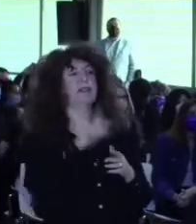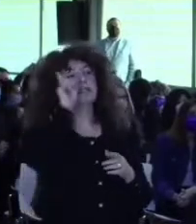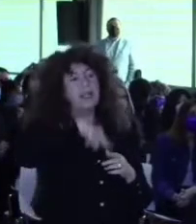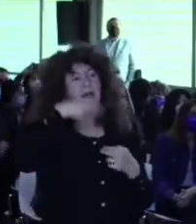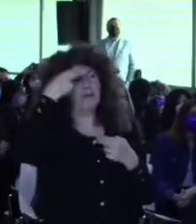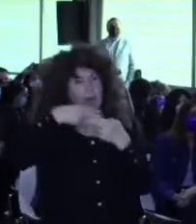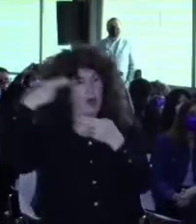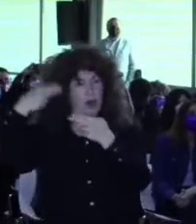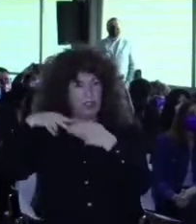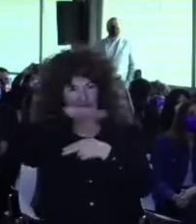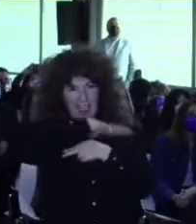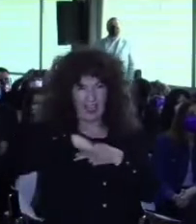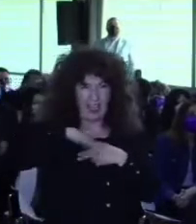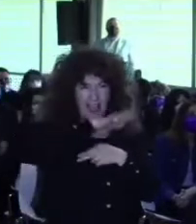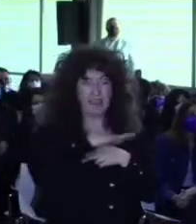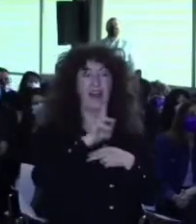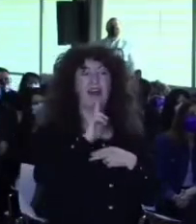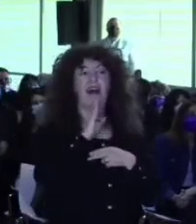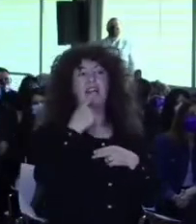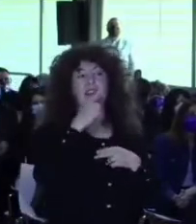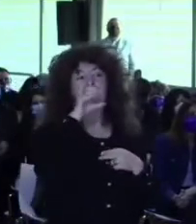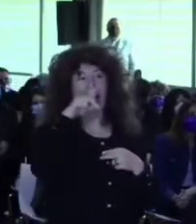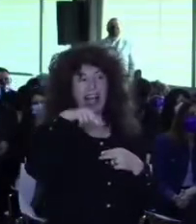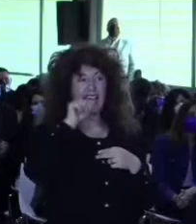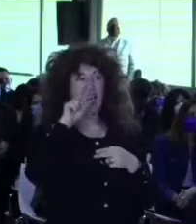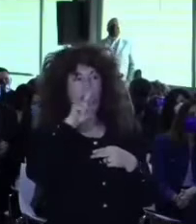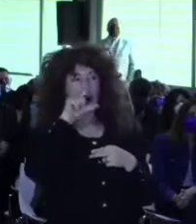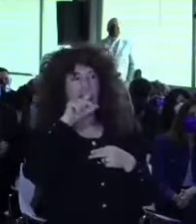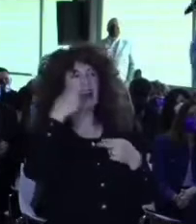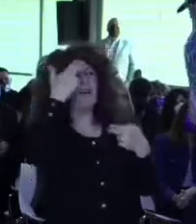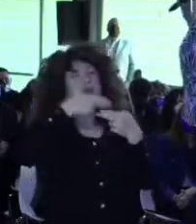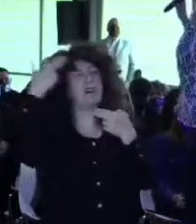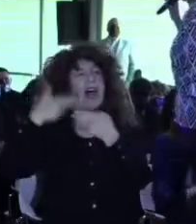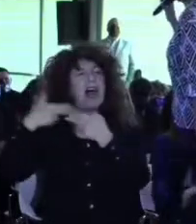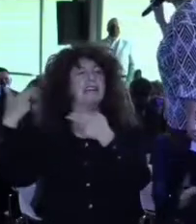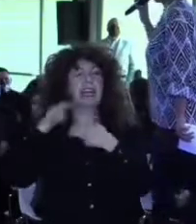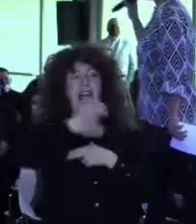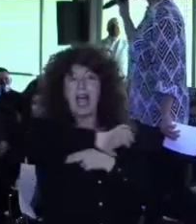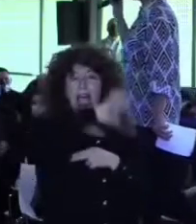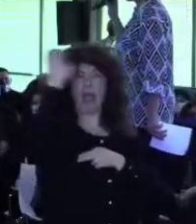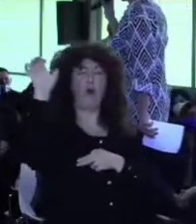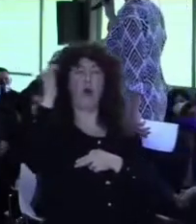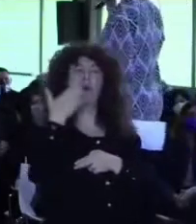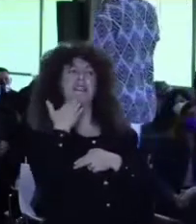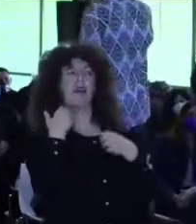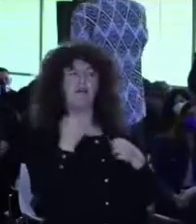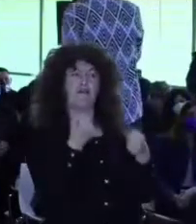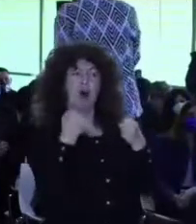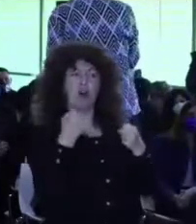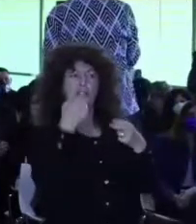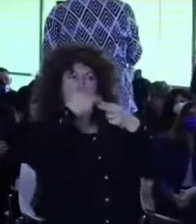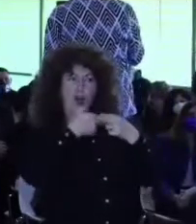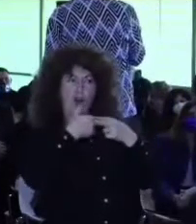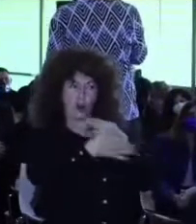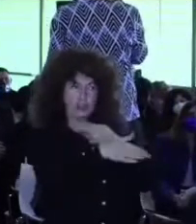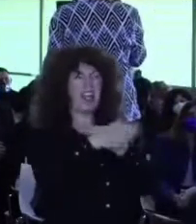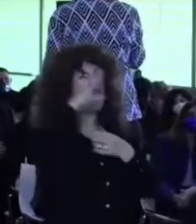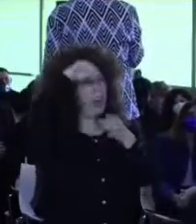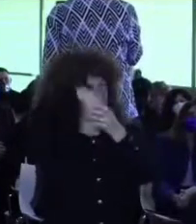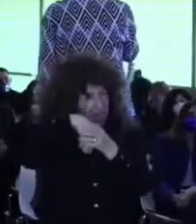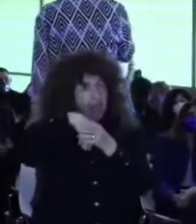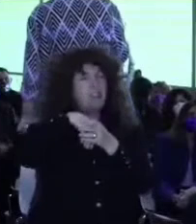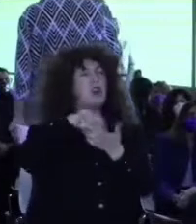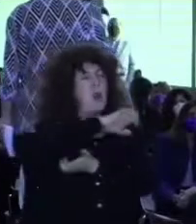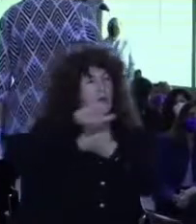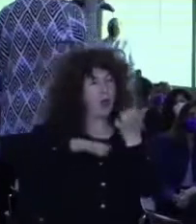necrofronteras, como dice Elena Maleno, esas fronteras de la Europa fortaleza en la que también las violencias